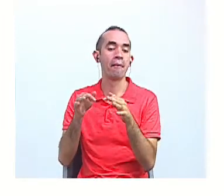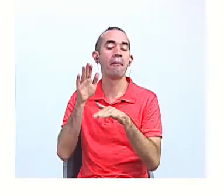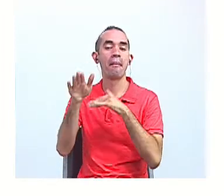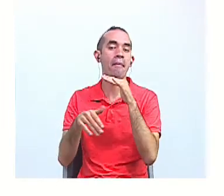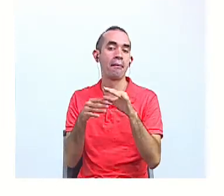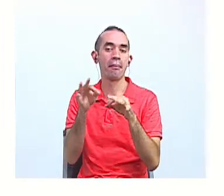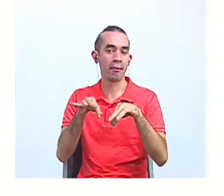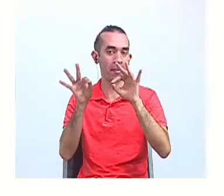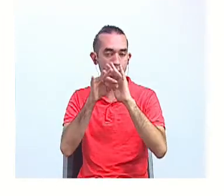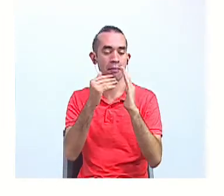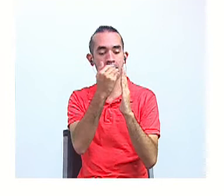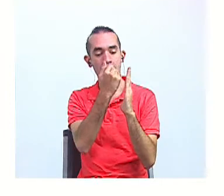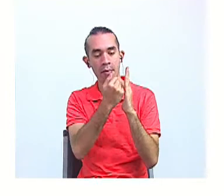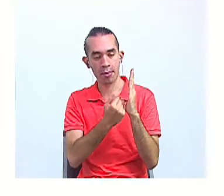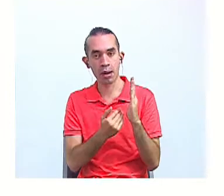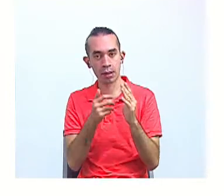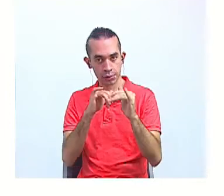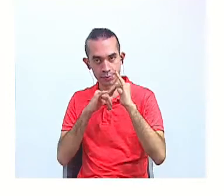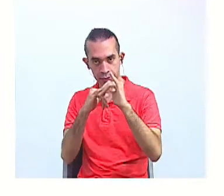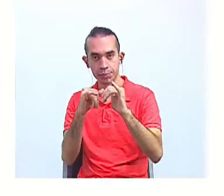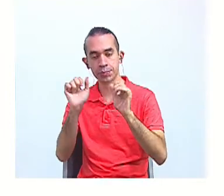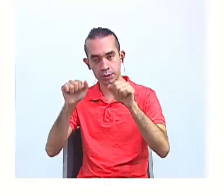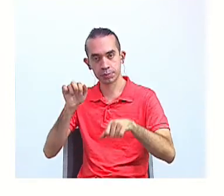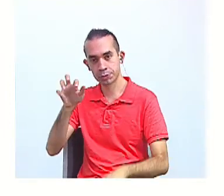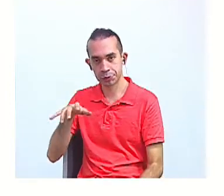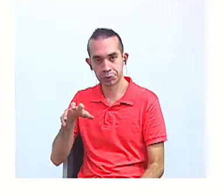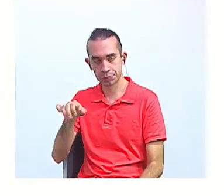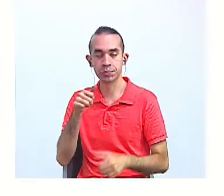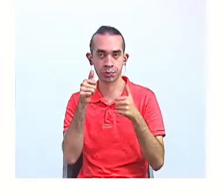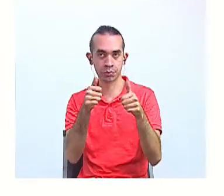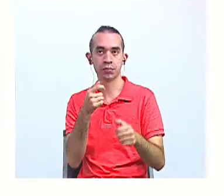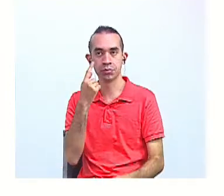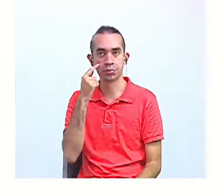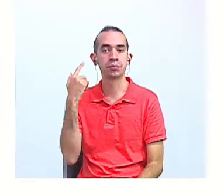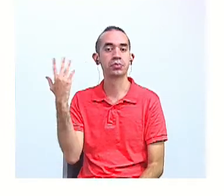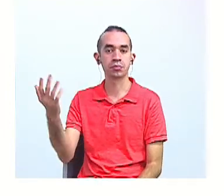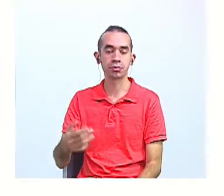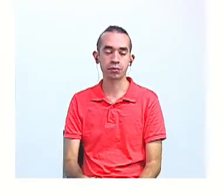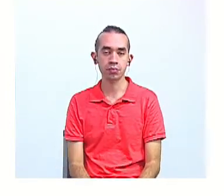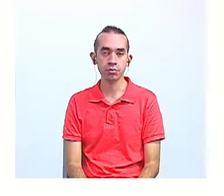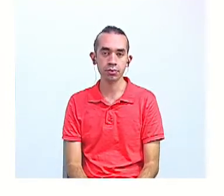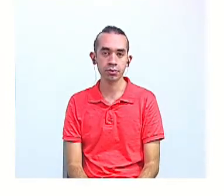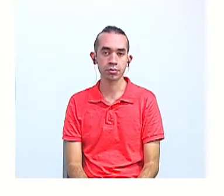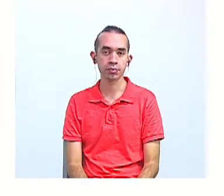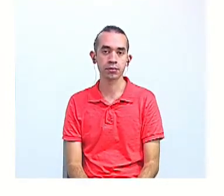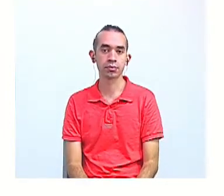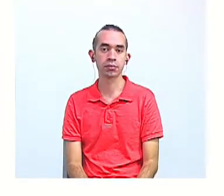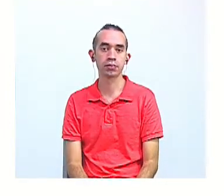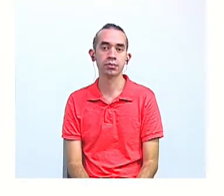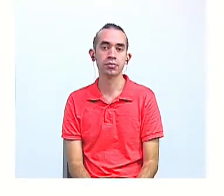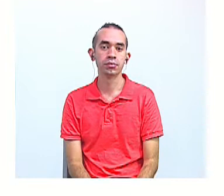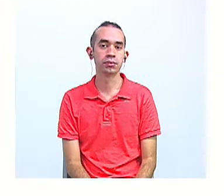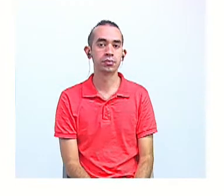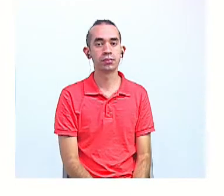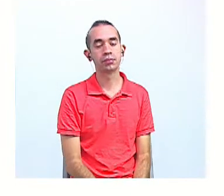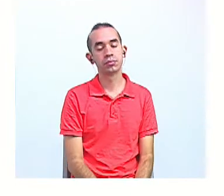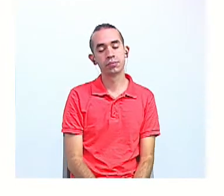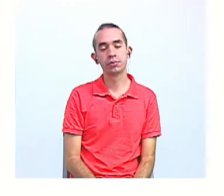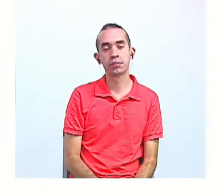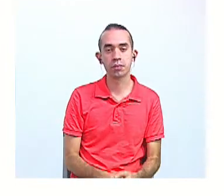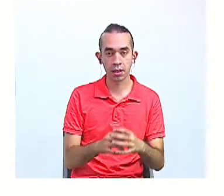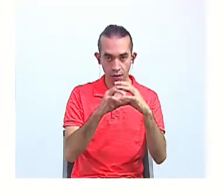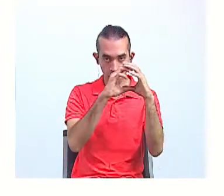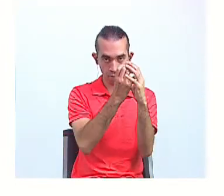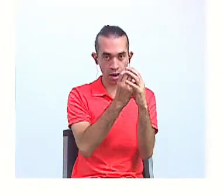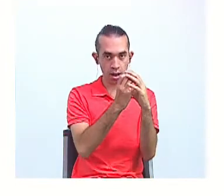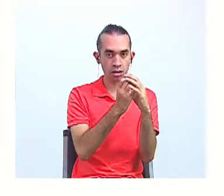realizando las operaciones con la calculadora. Muy bien, vamos a ver entonces que el dato registrado de la masa de la